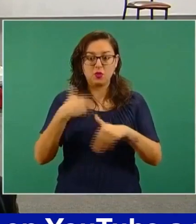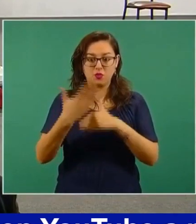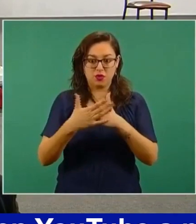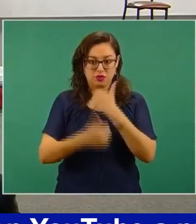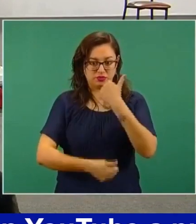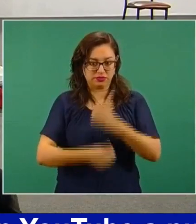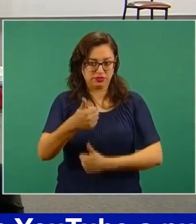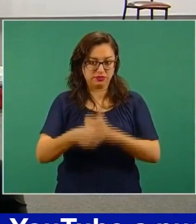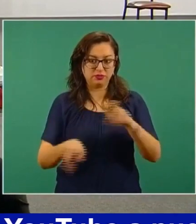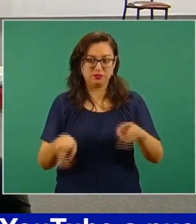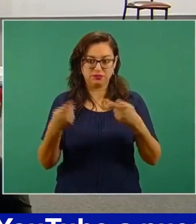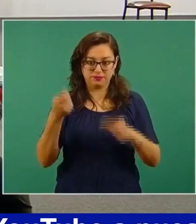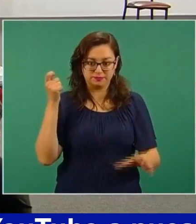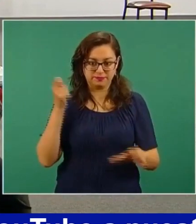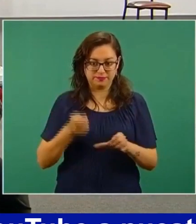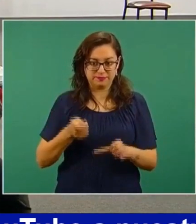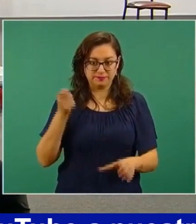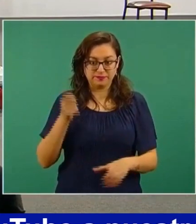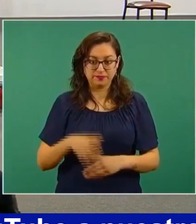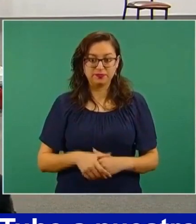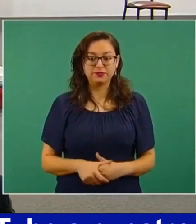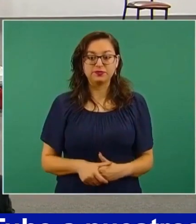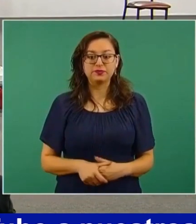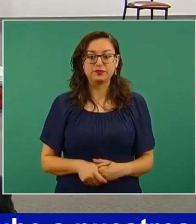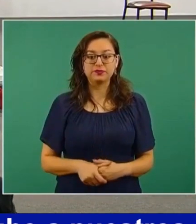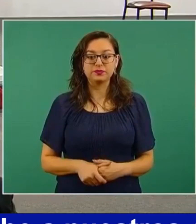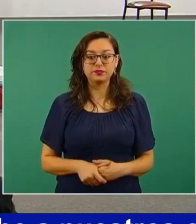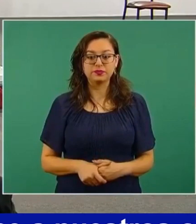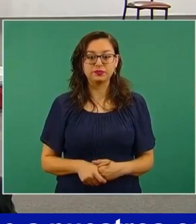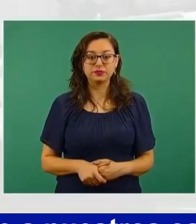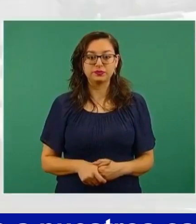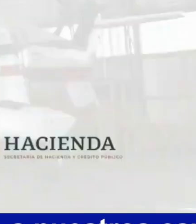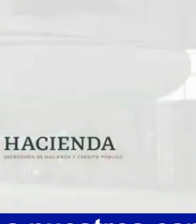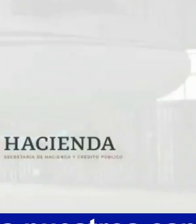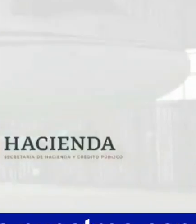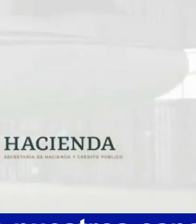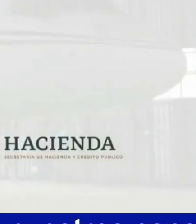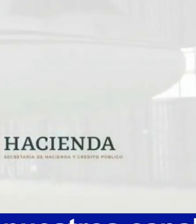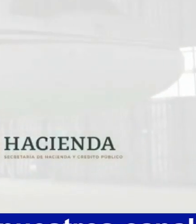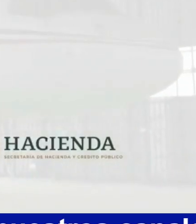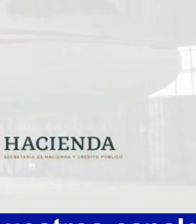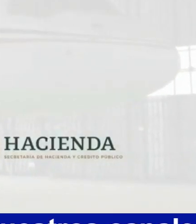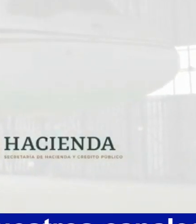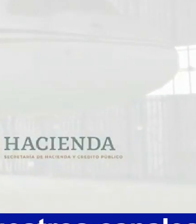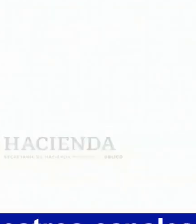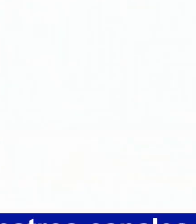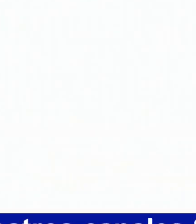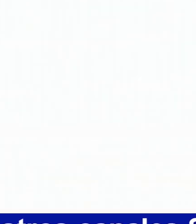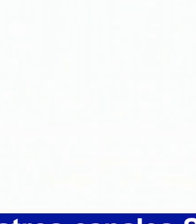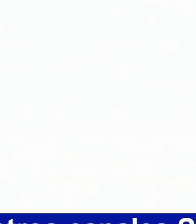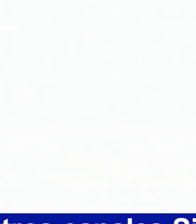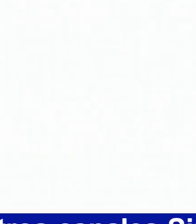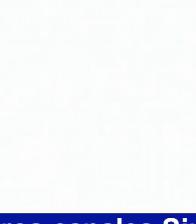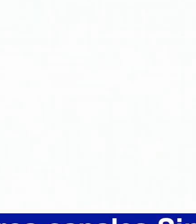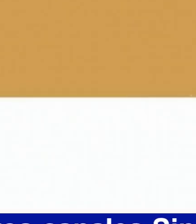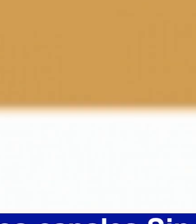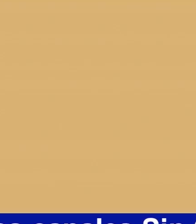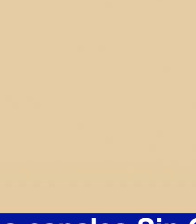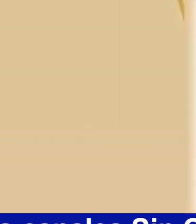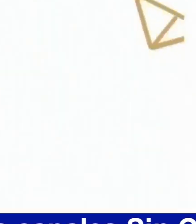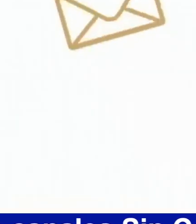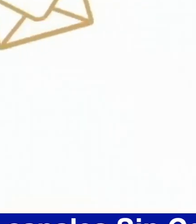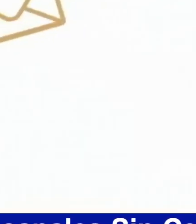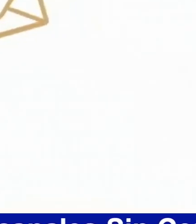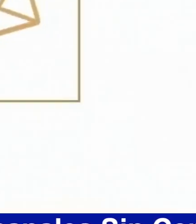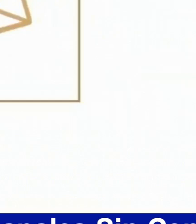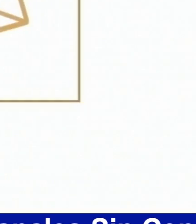cabo el 12 de marzo. Gracias. El Instituto para Devolver al Pueblo lo Robado pone a la venta aeronaves en